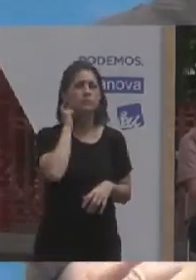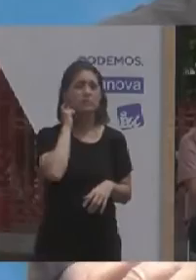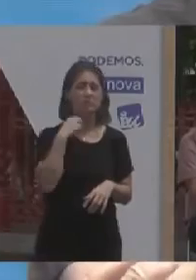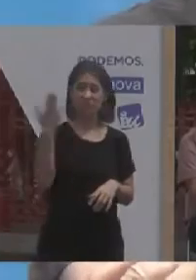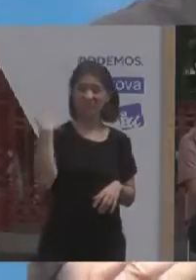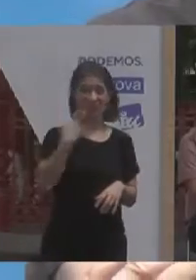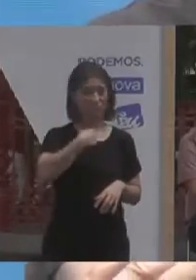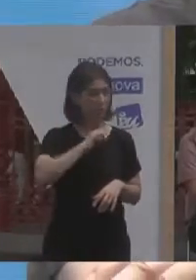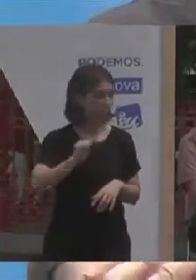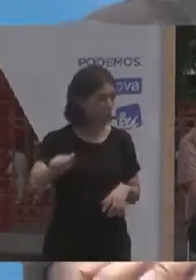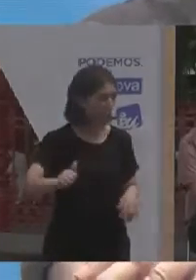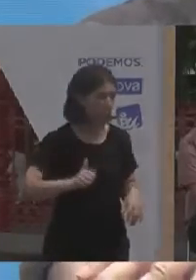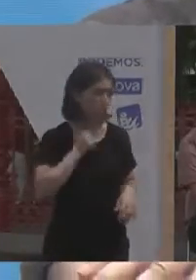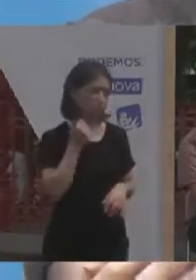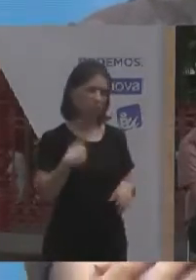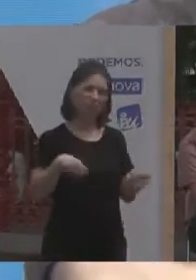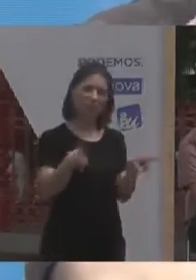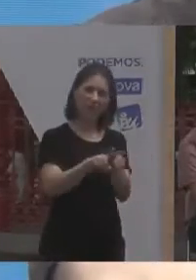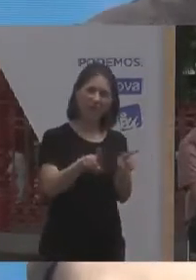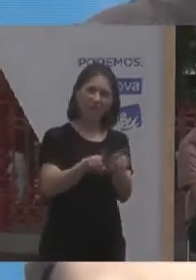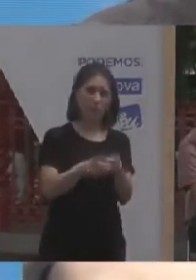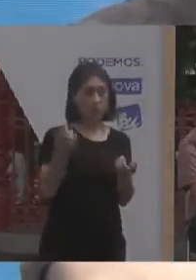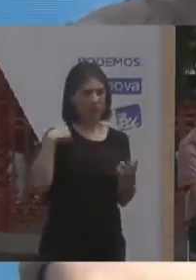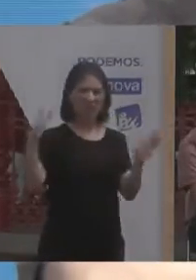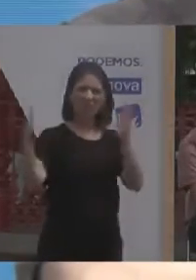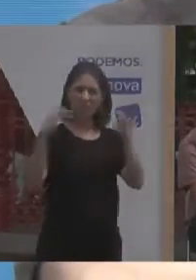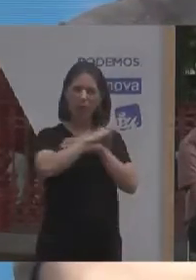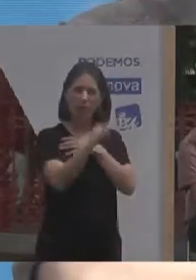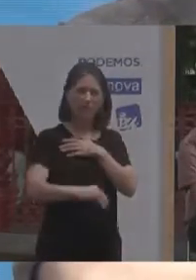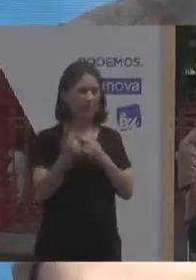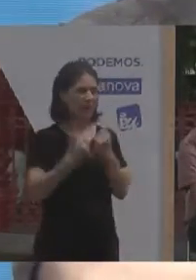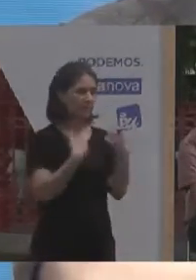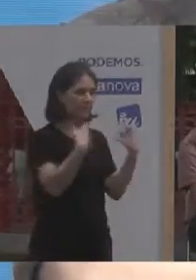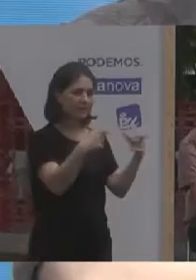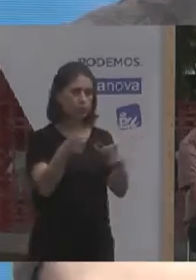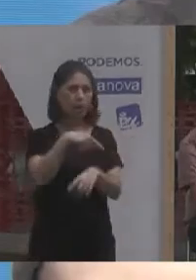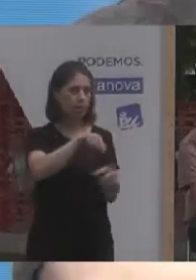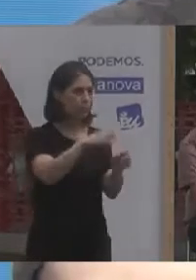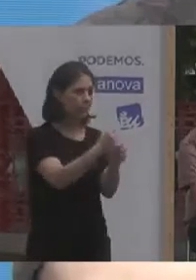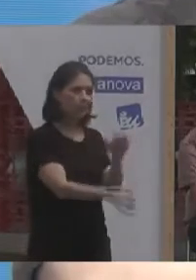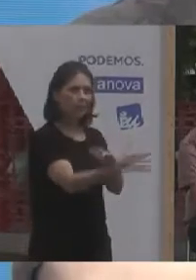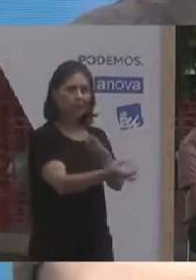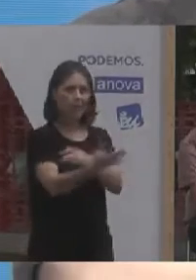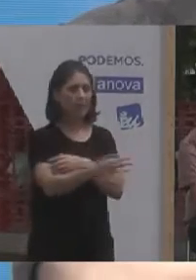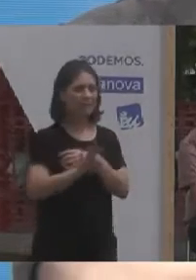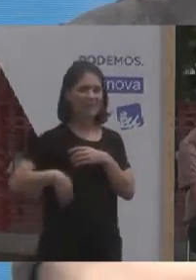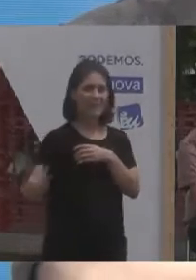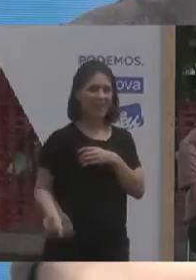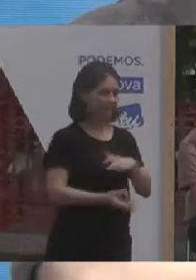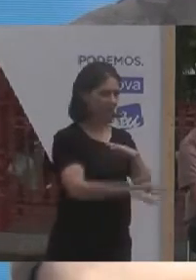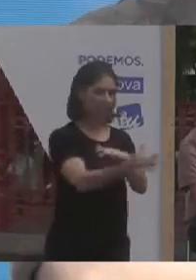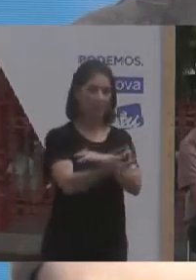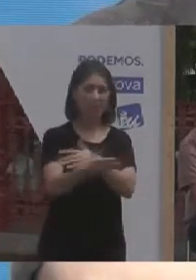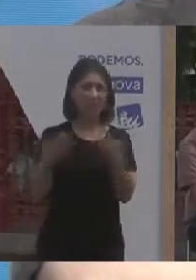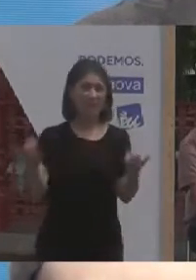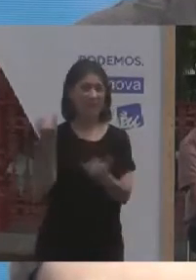Tiñamos a oportunidade de, en tempos de crise, ter sectores onde crear emprego e riqueza, e a